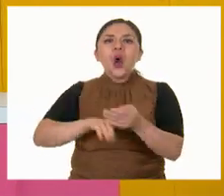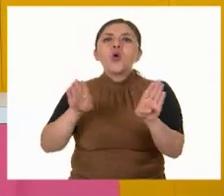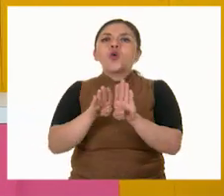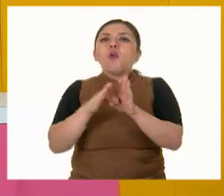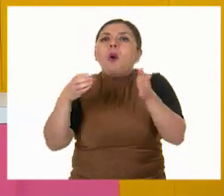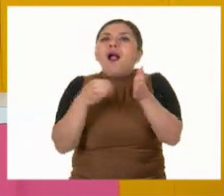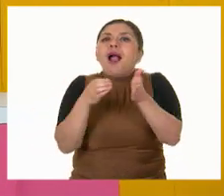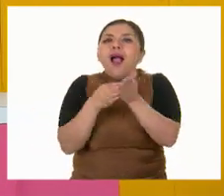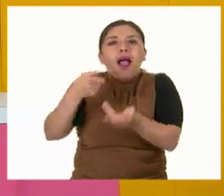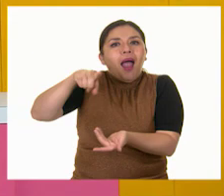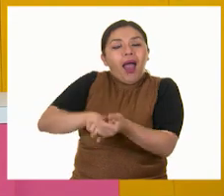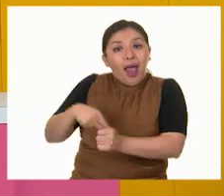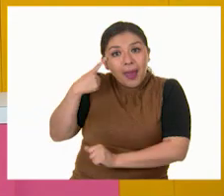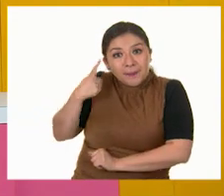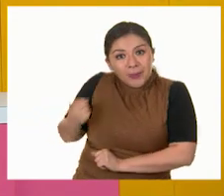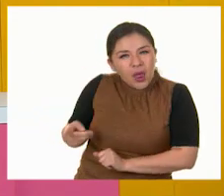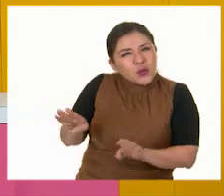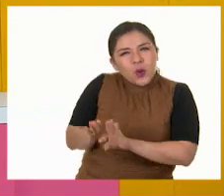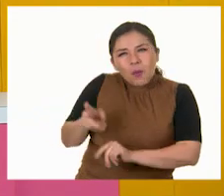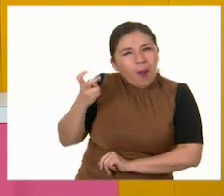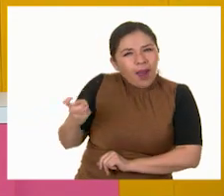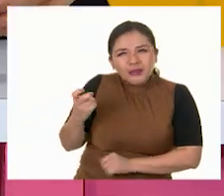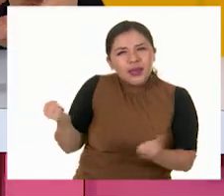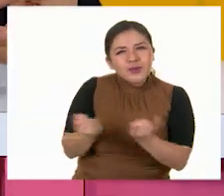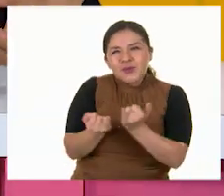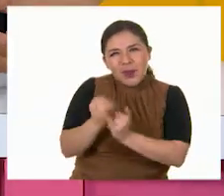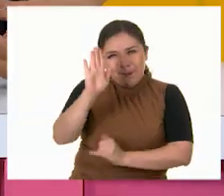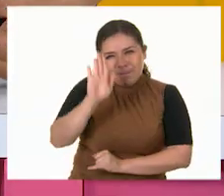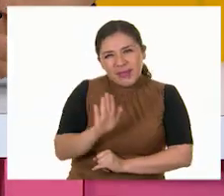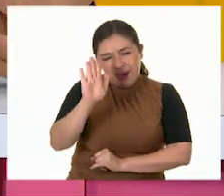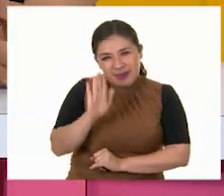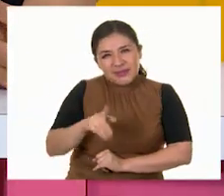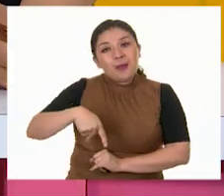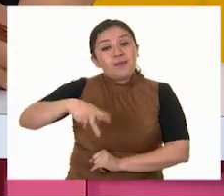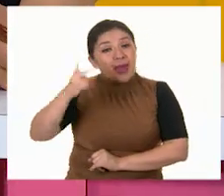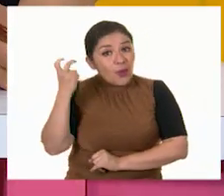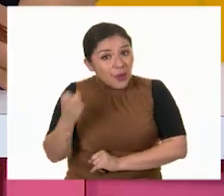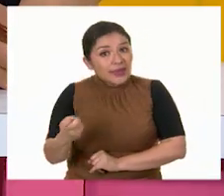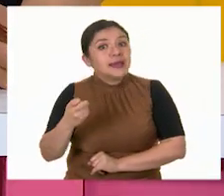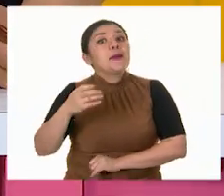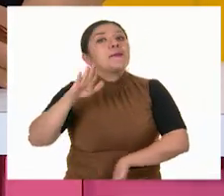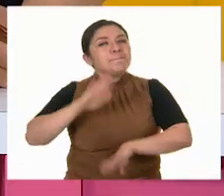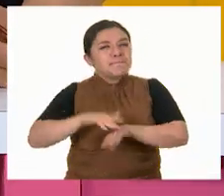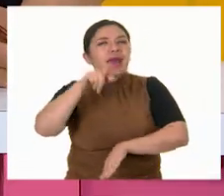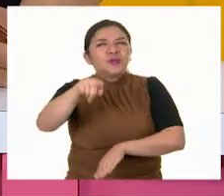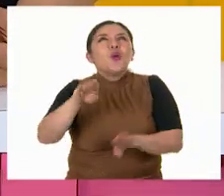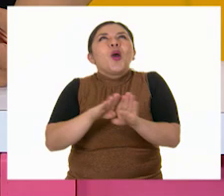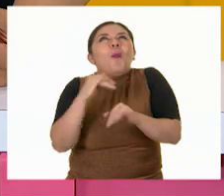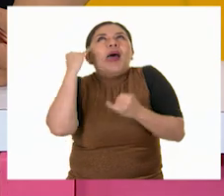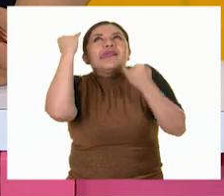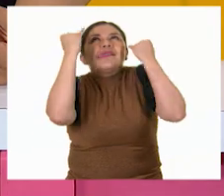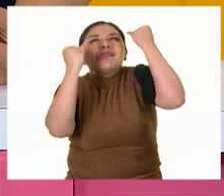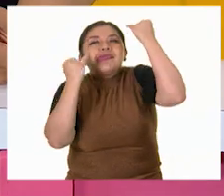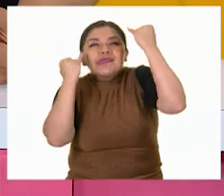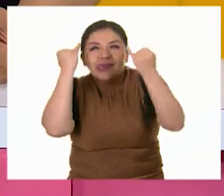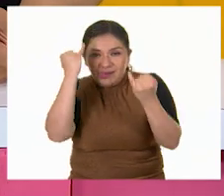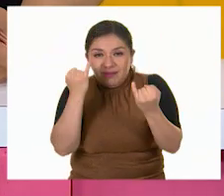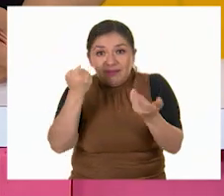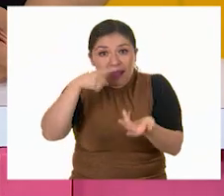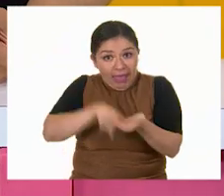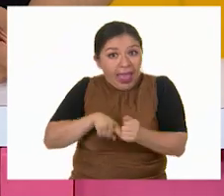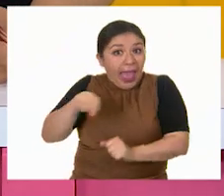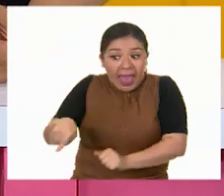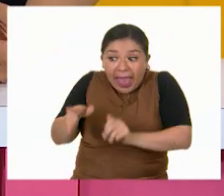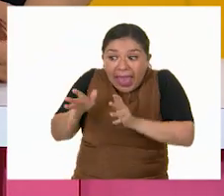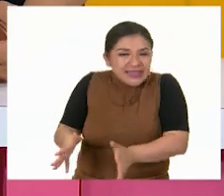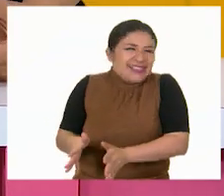como este, muy similar. Nada más que aquí tenemos que tener mucha imaginación, porque obviamente no es